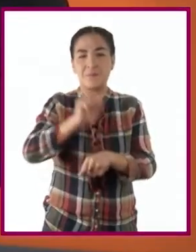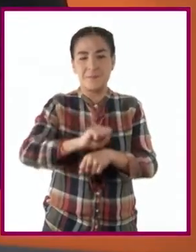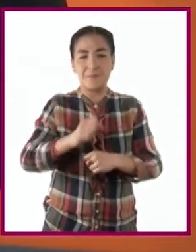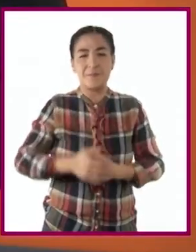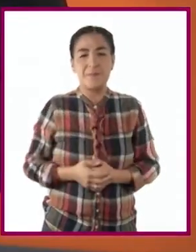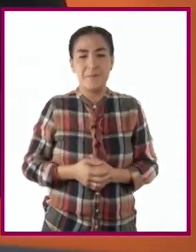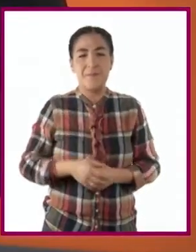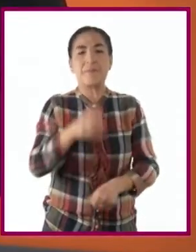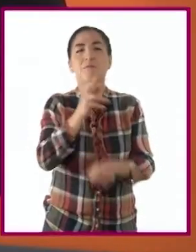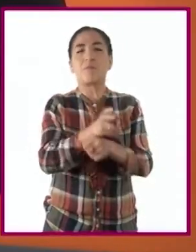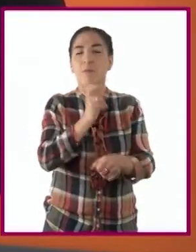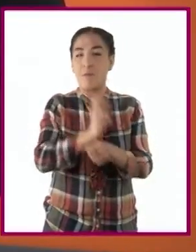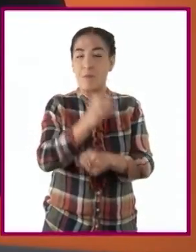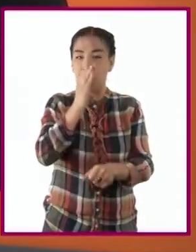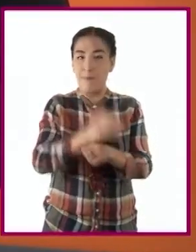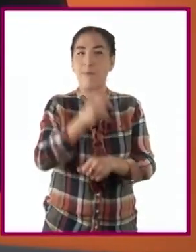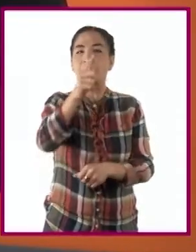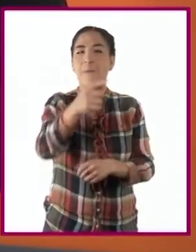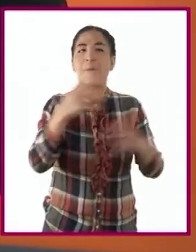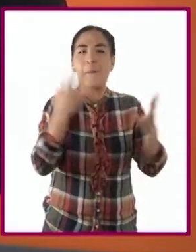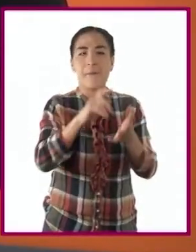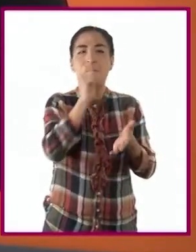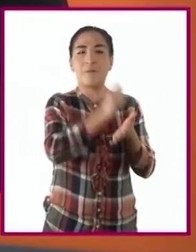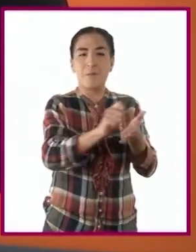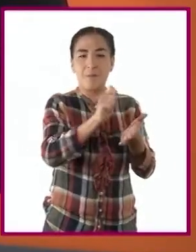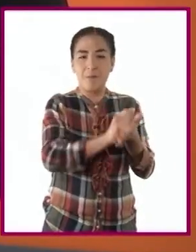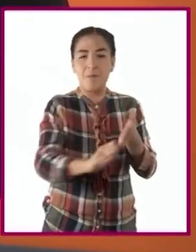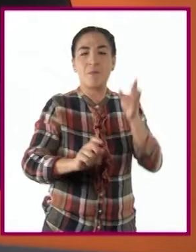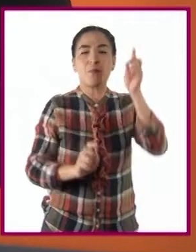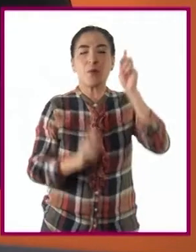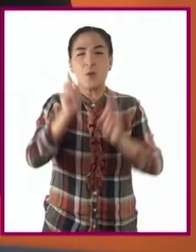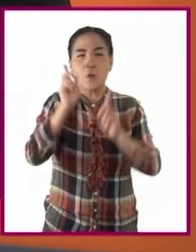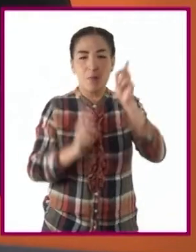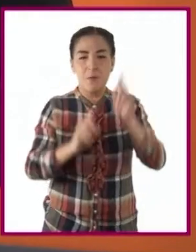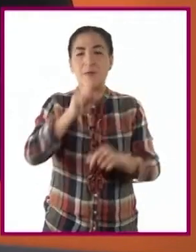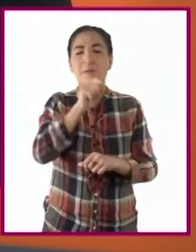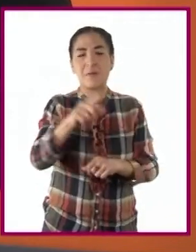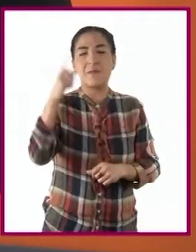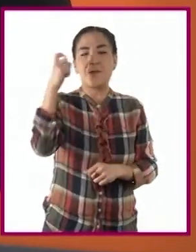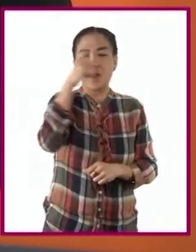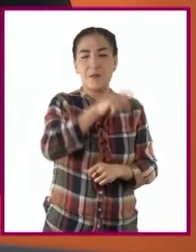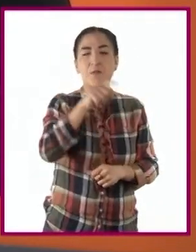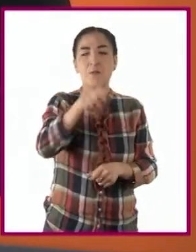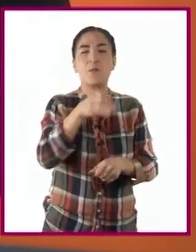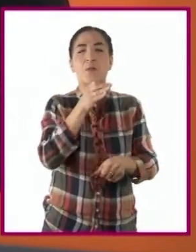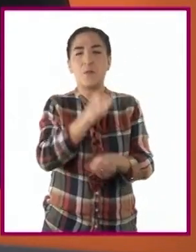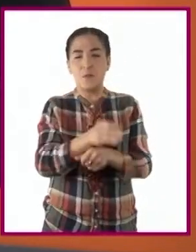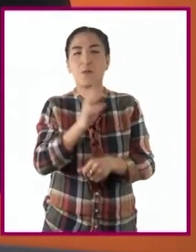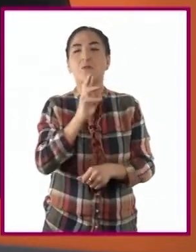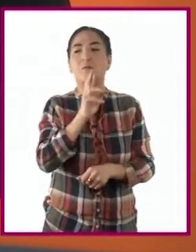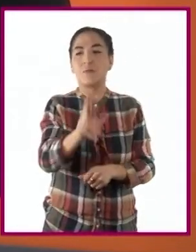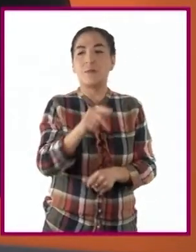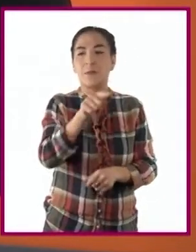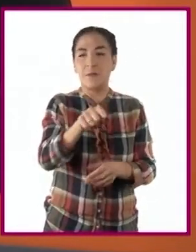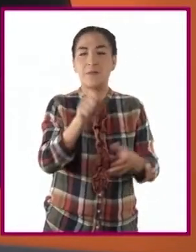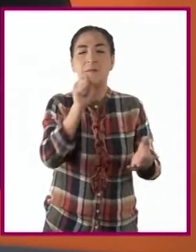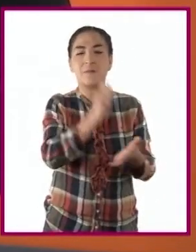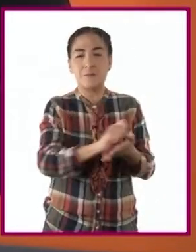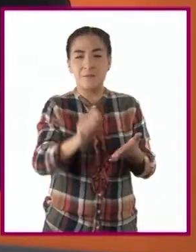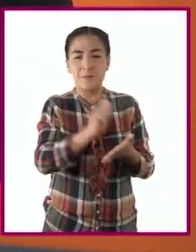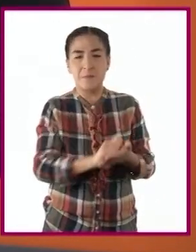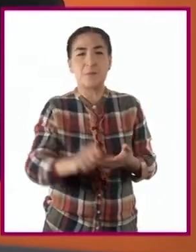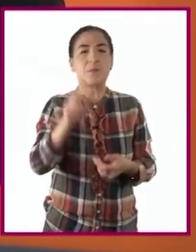Les invitamos a que registren en su cuaderno las dudas, inquietudes o dificultades que surjan al resolver los planteamientos